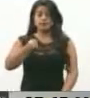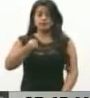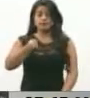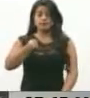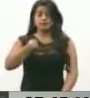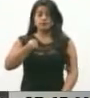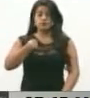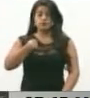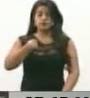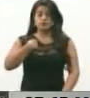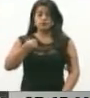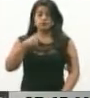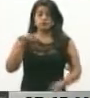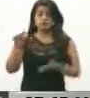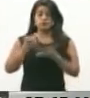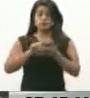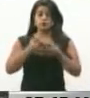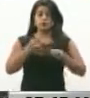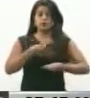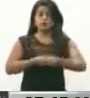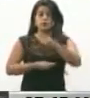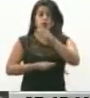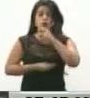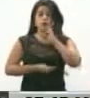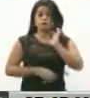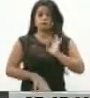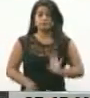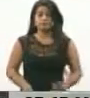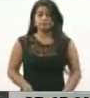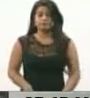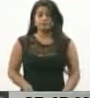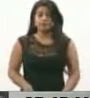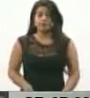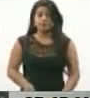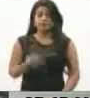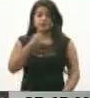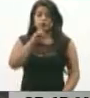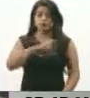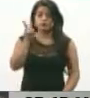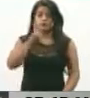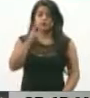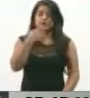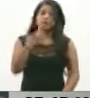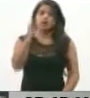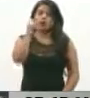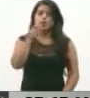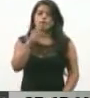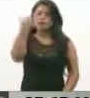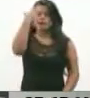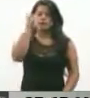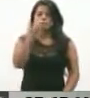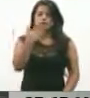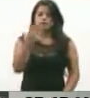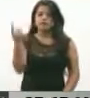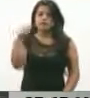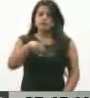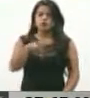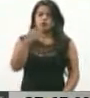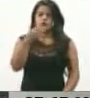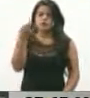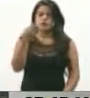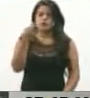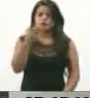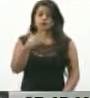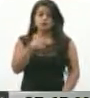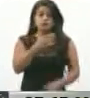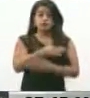con espejito y nosotros le estamos dando oro. Sí, como la historia venezolana. Gracias, José, por haber estado con nosotros. Y felicitaciones a todos los